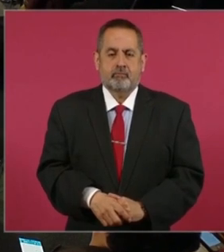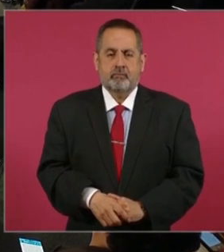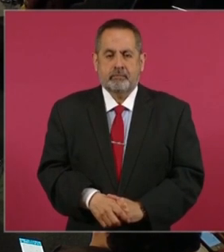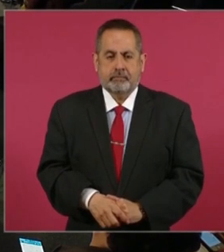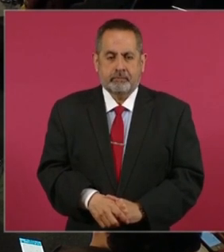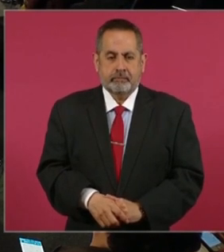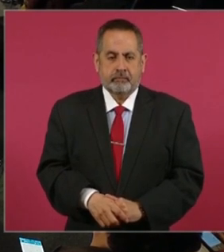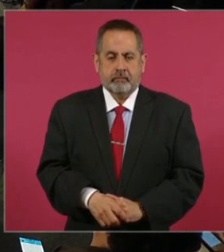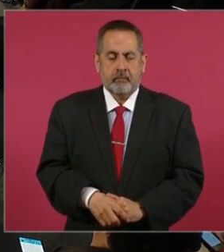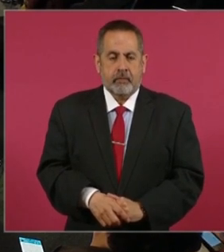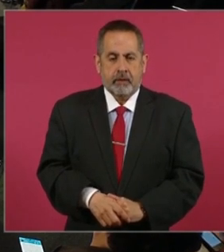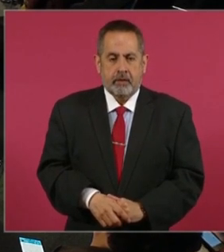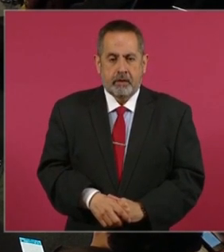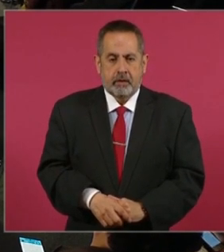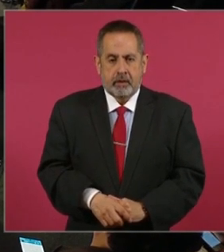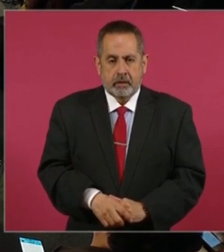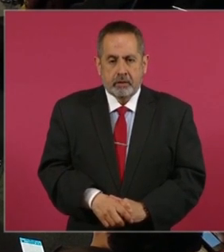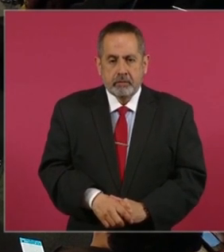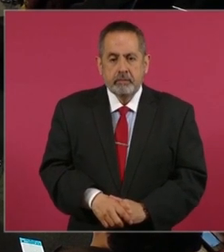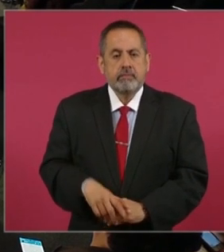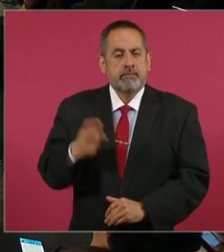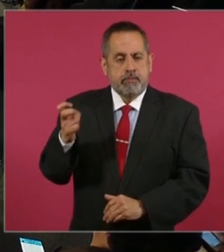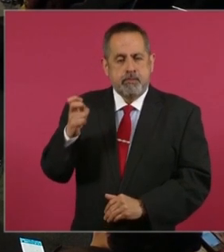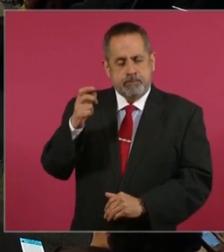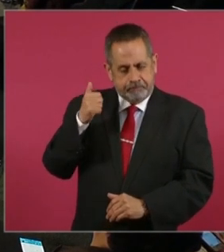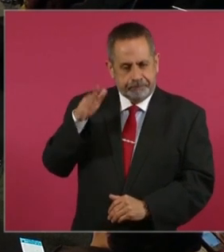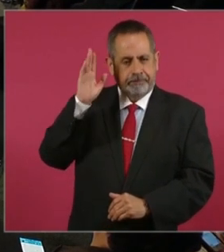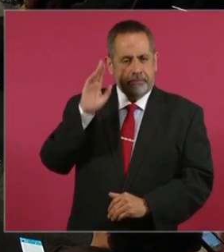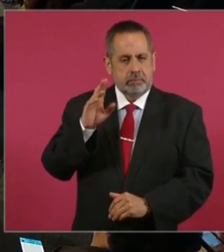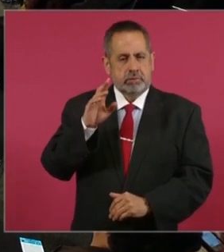Este era cuando era de la Madrid.